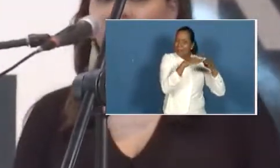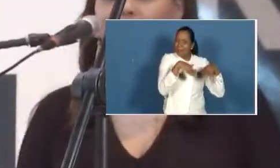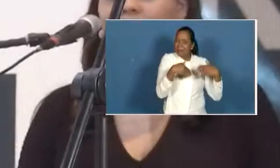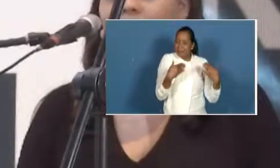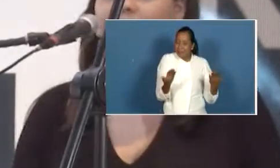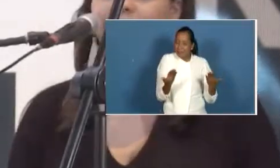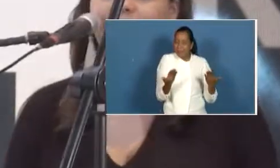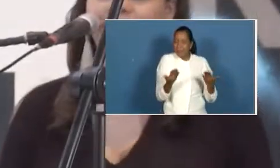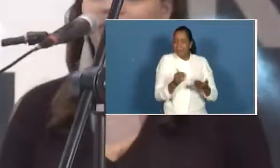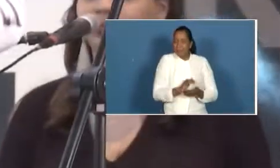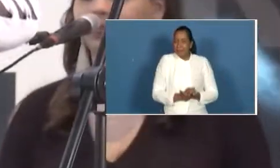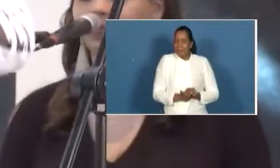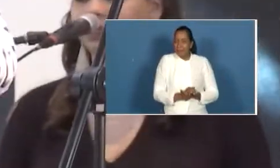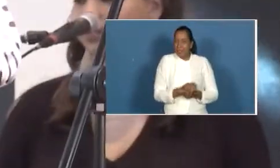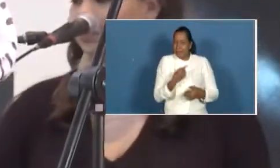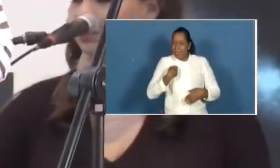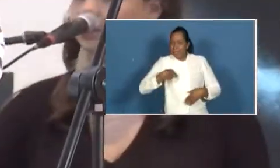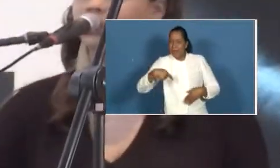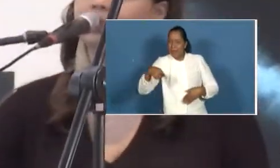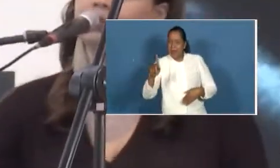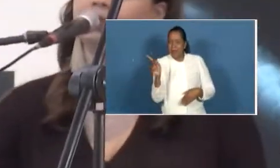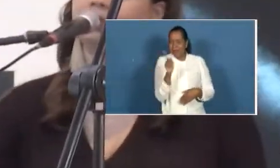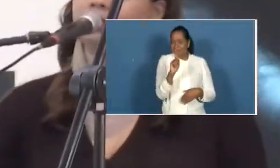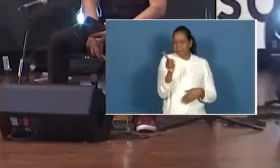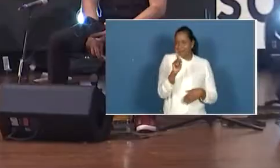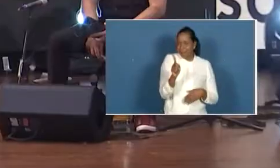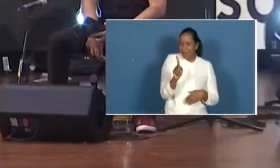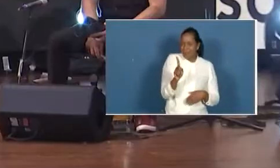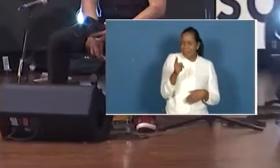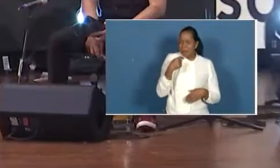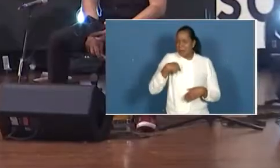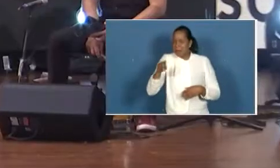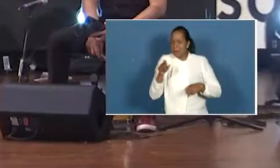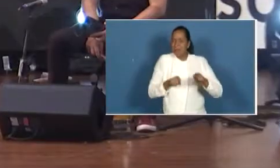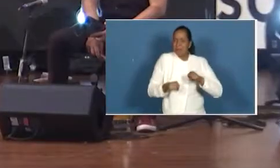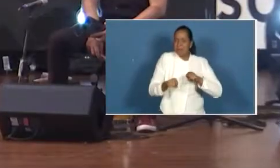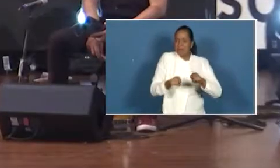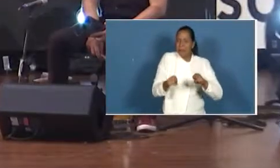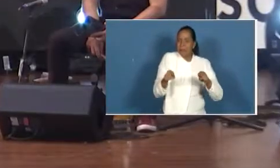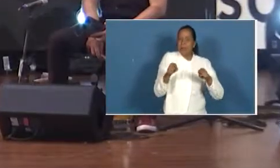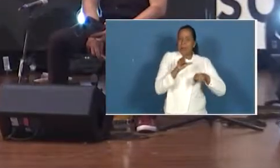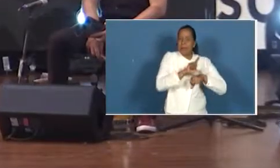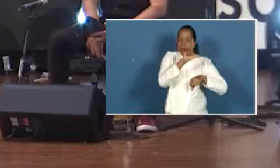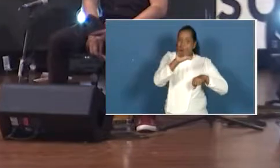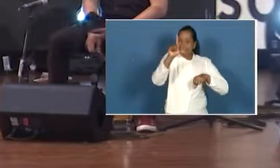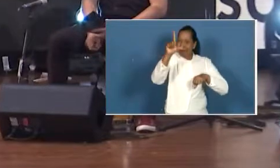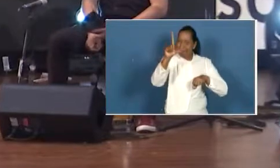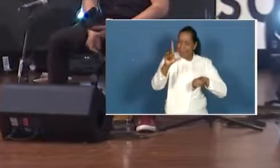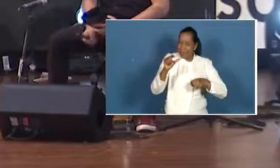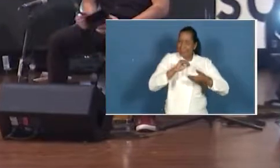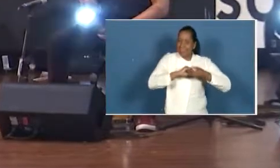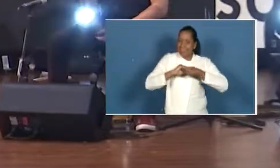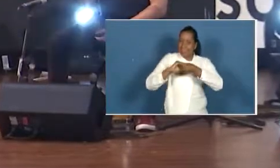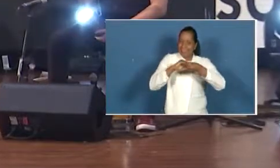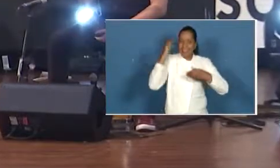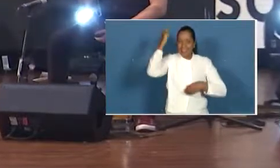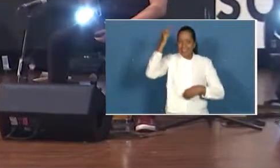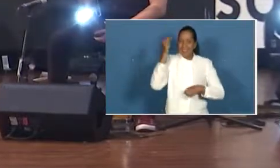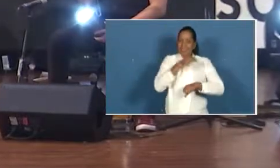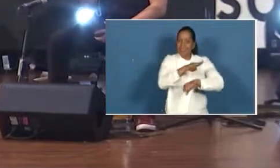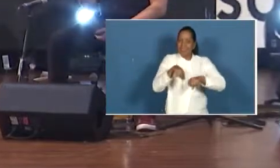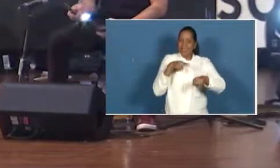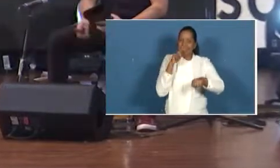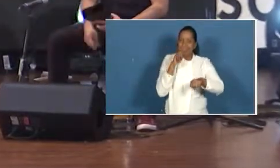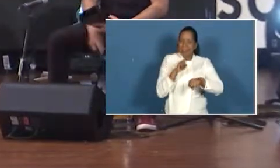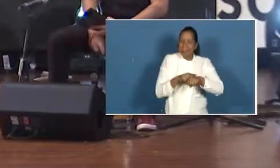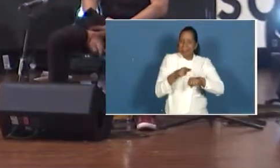más que podamos, salir a solamente lo necesario. Por eso, Panamá Solidario, Gobierno Nacional y Mi